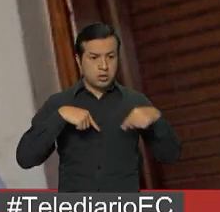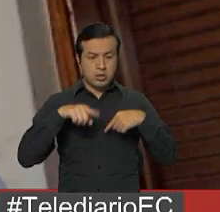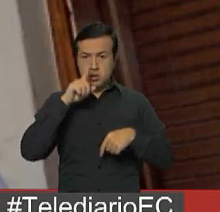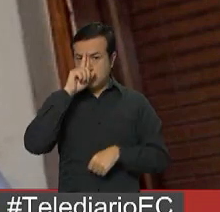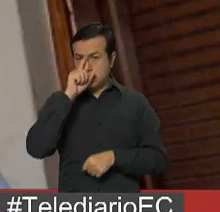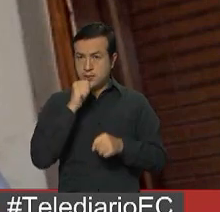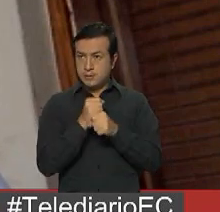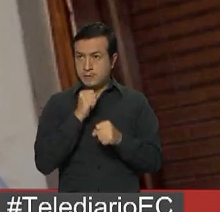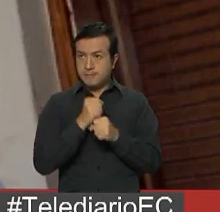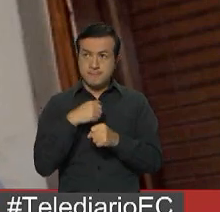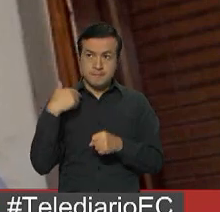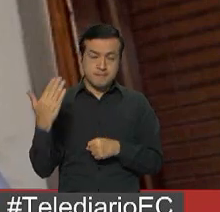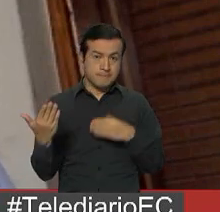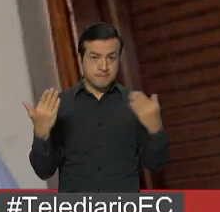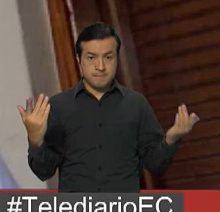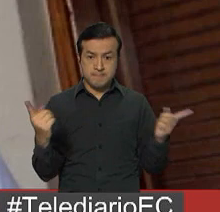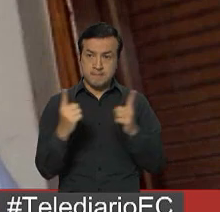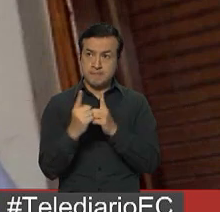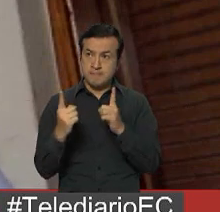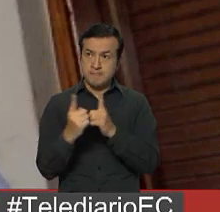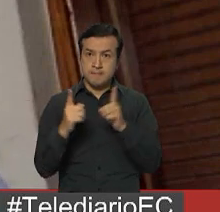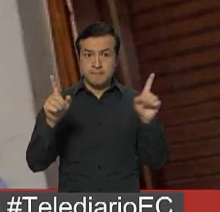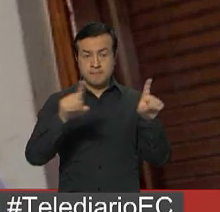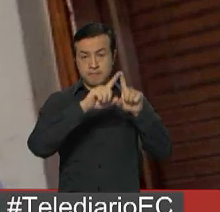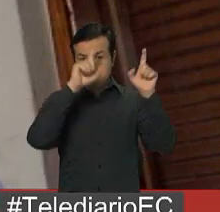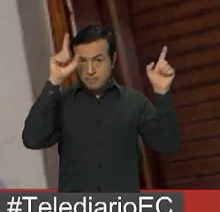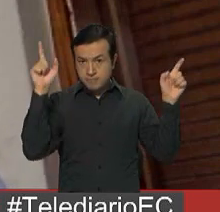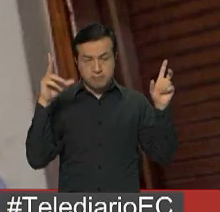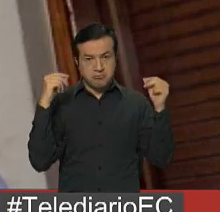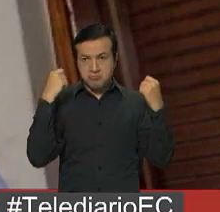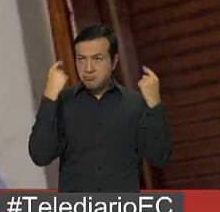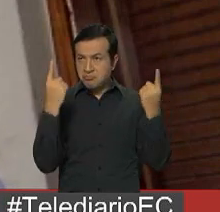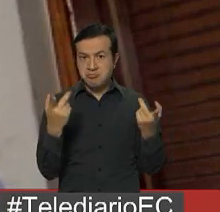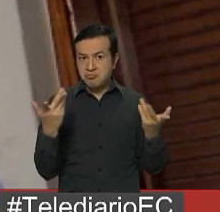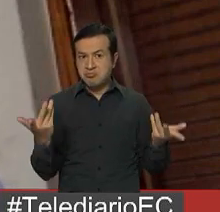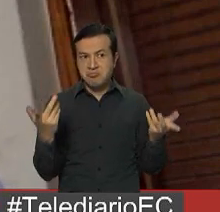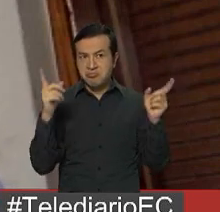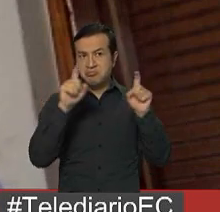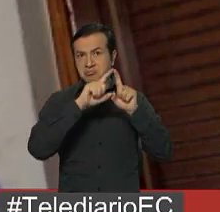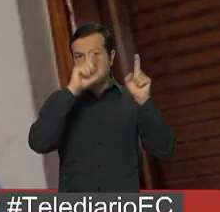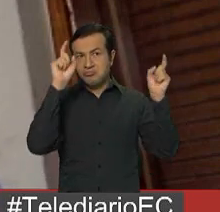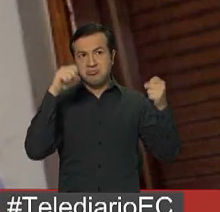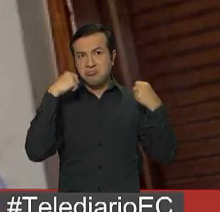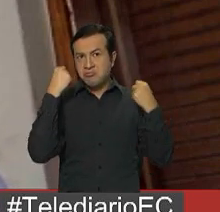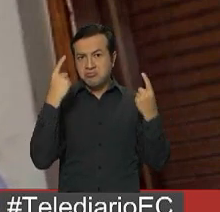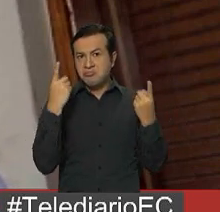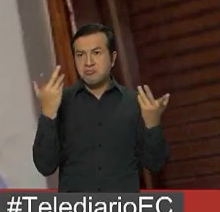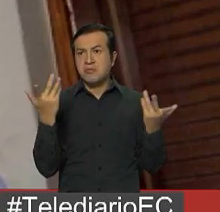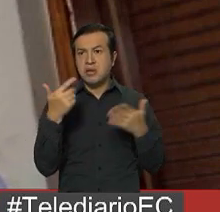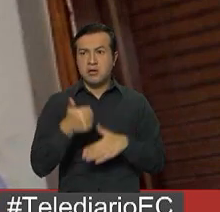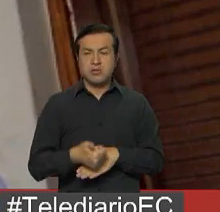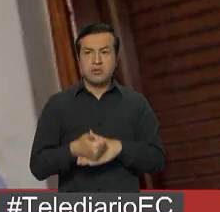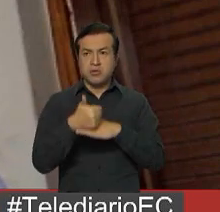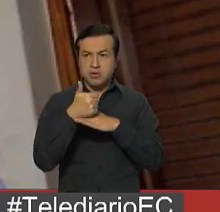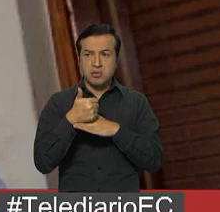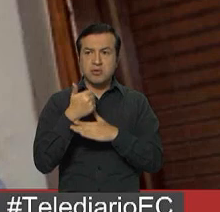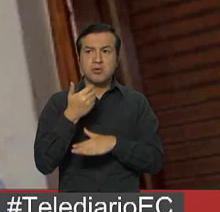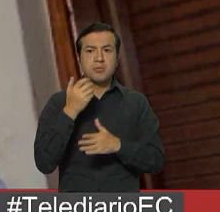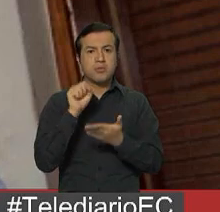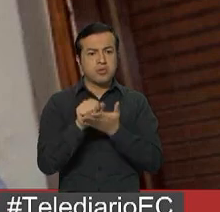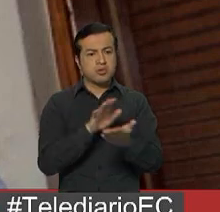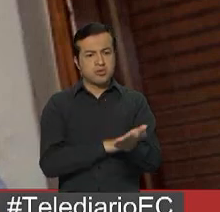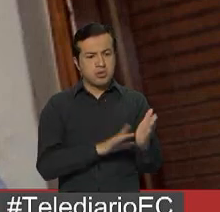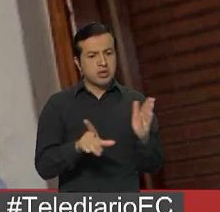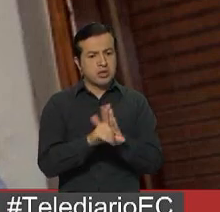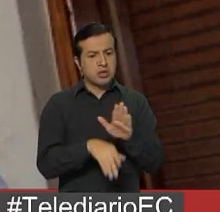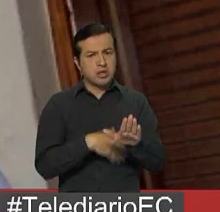el trabajador pero directos e individuales no los corporativos no entendemos realmente cuál es la razón por la cual las autoridades ambiental un proyecto de ley